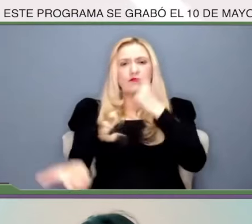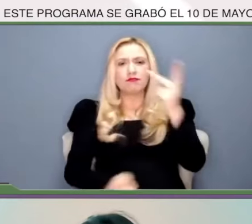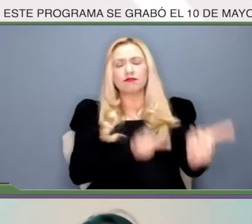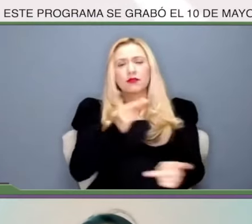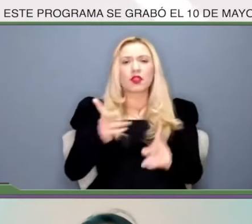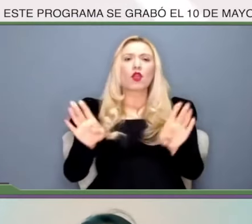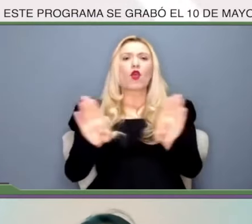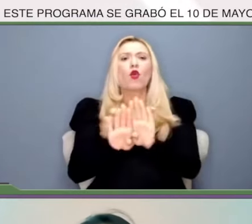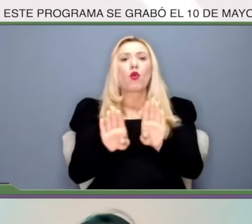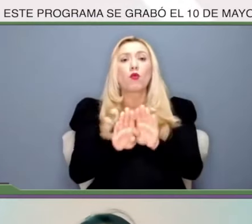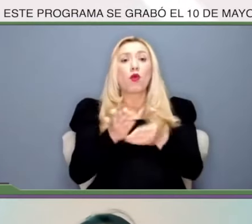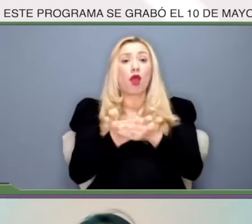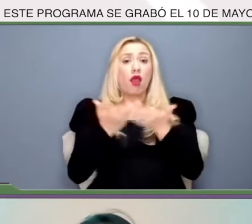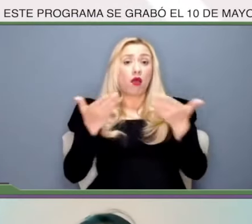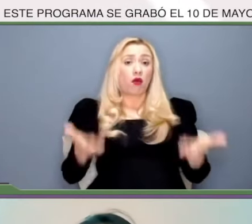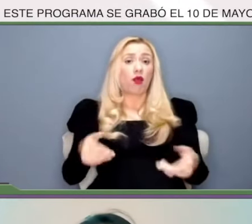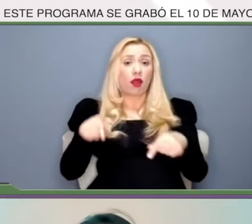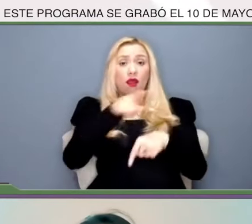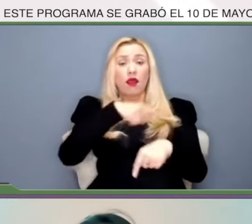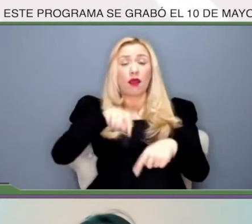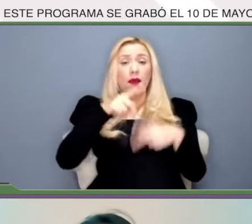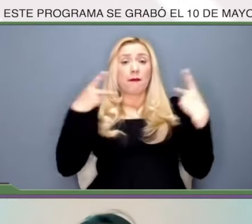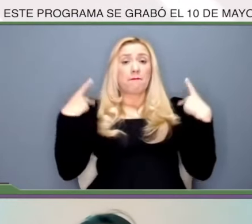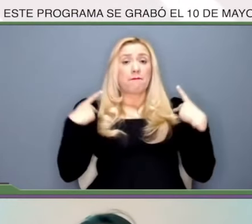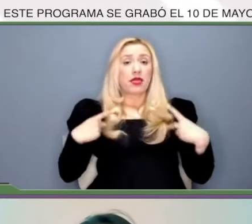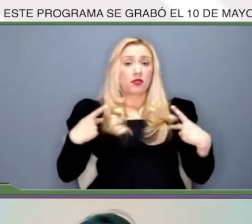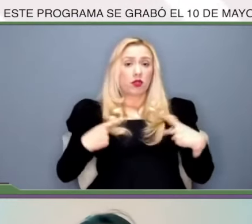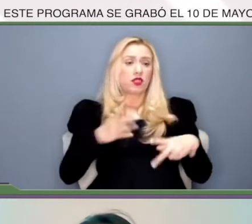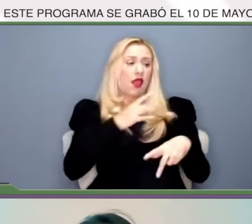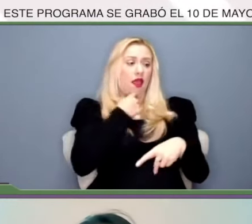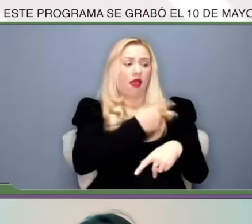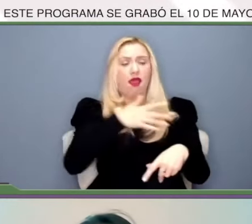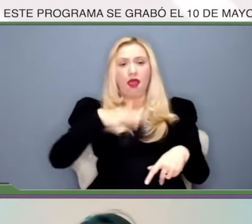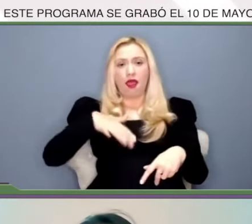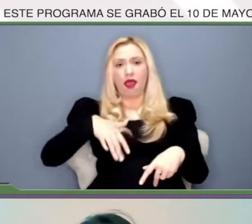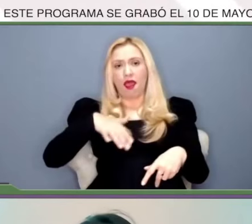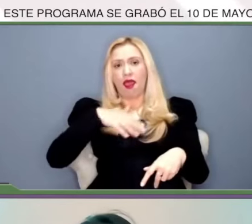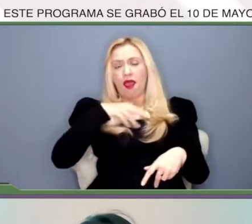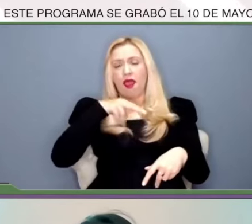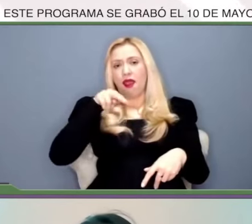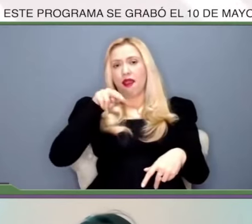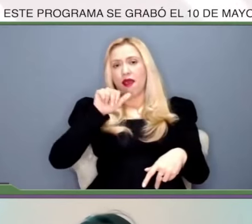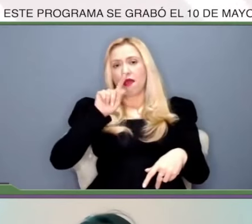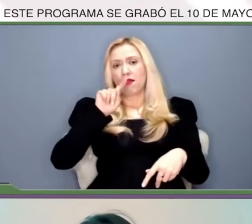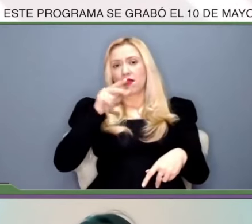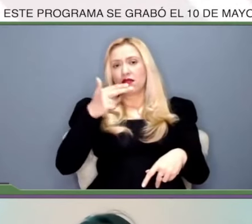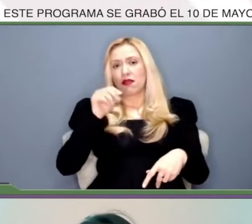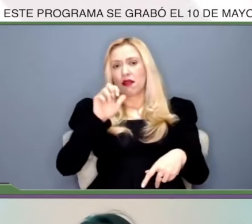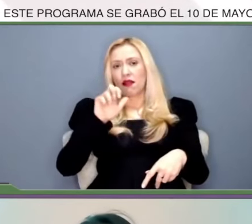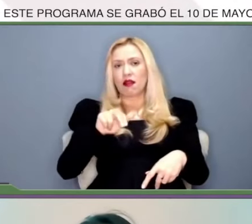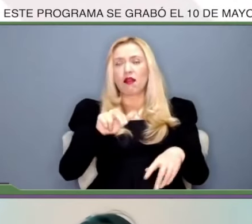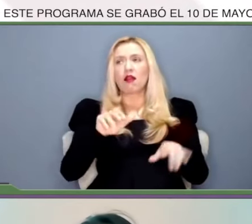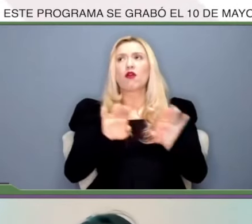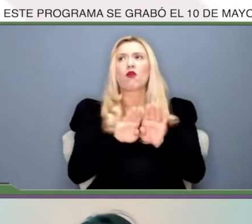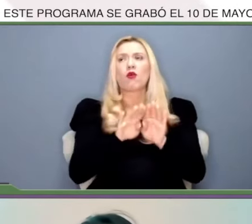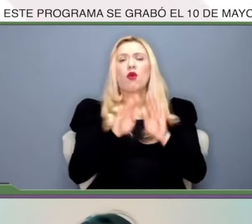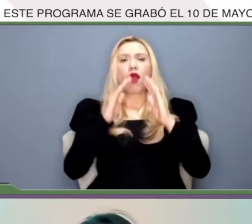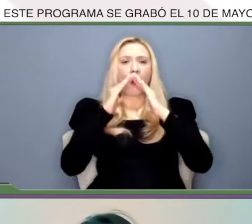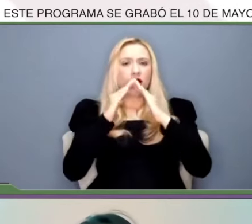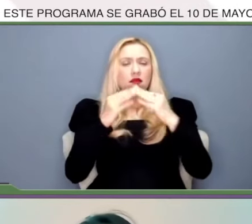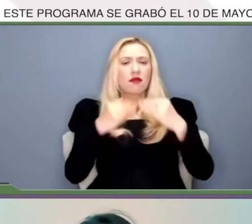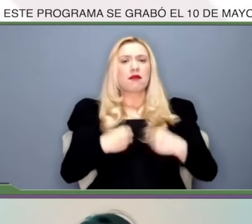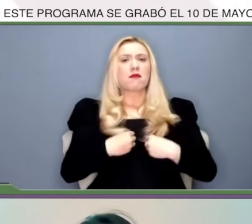y cómo está viviendo las personas. Ya Neita nos adelantaba un poco el tema, por ejemplo, de vivienda,